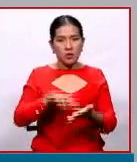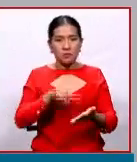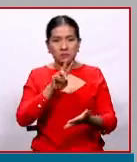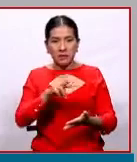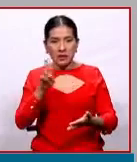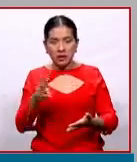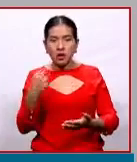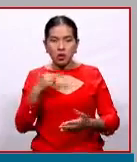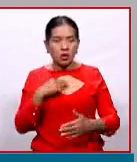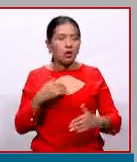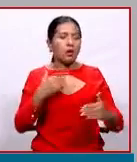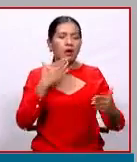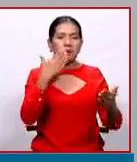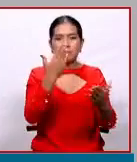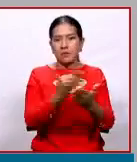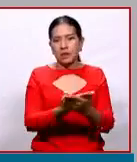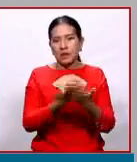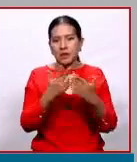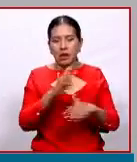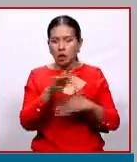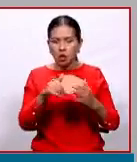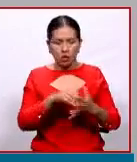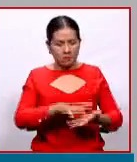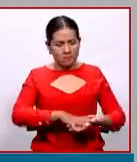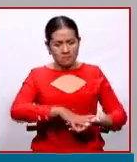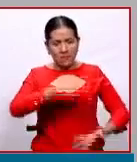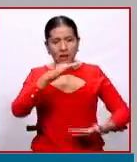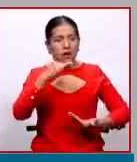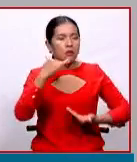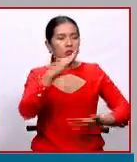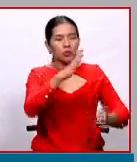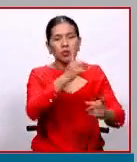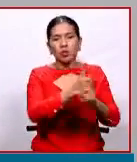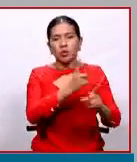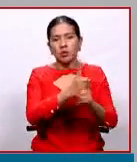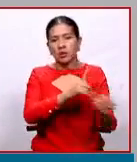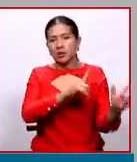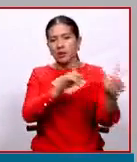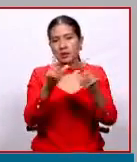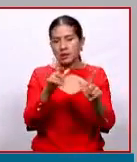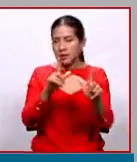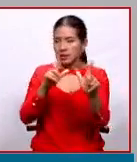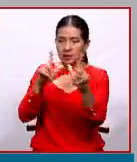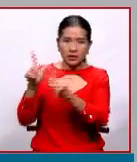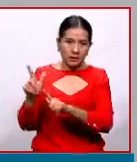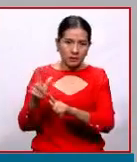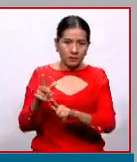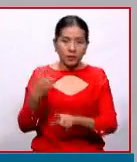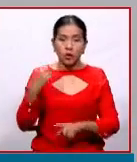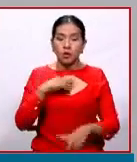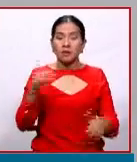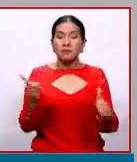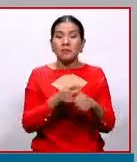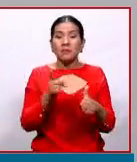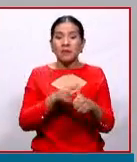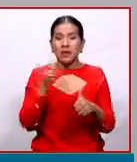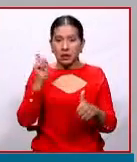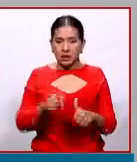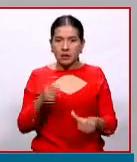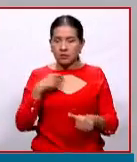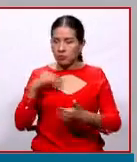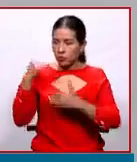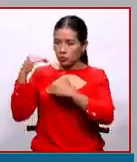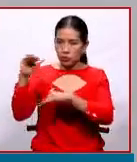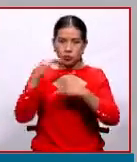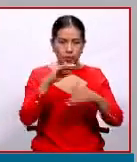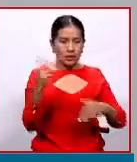logrado cerrar todos los volúmenes que tenemos, porque bueno, nosotros primero tenemos que comprometer volúmenes con ambos clientes